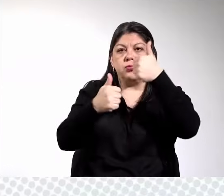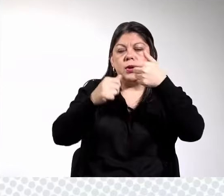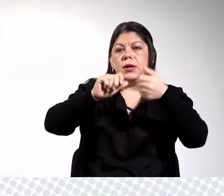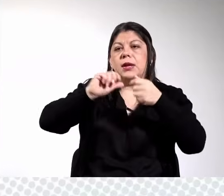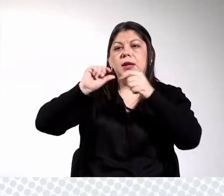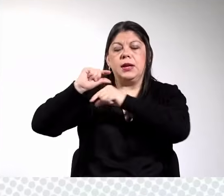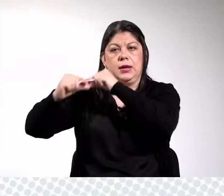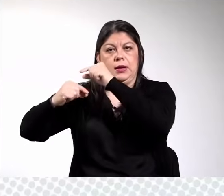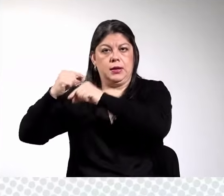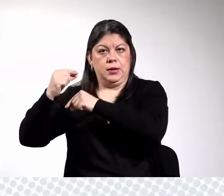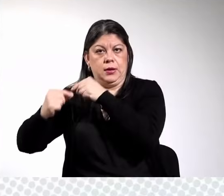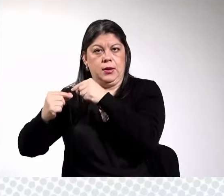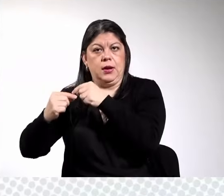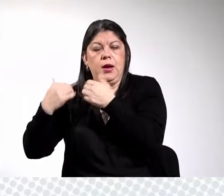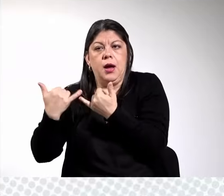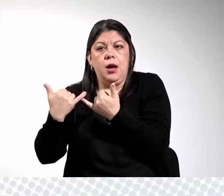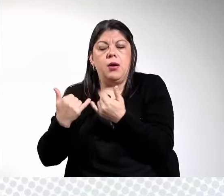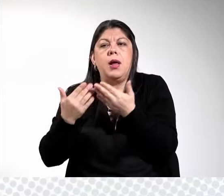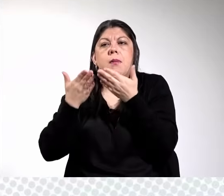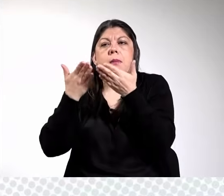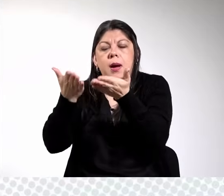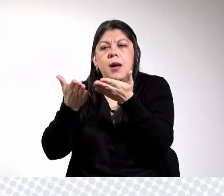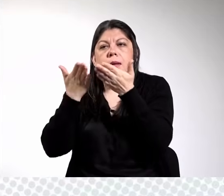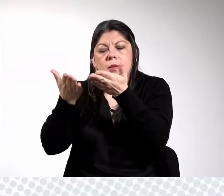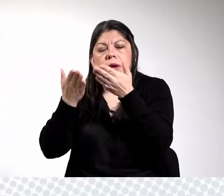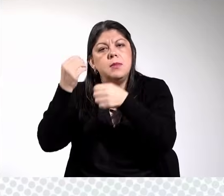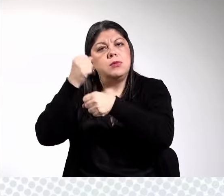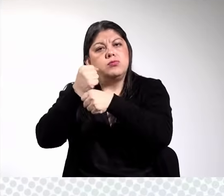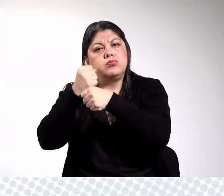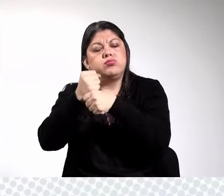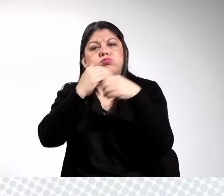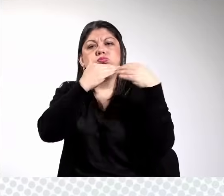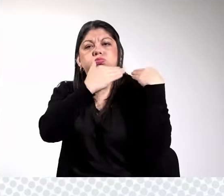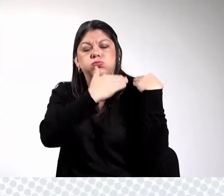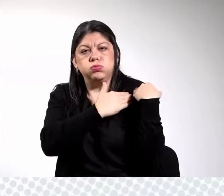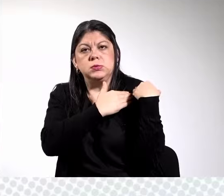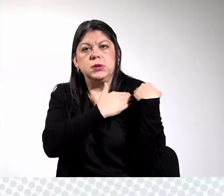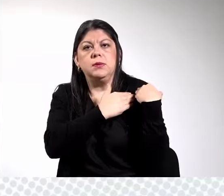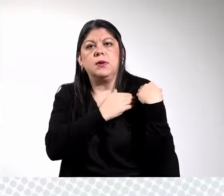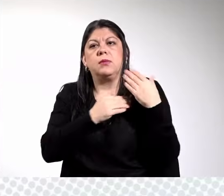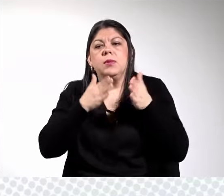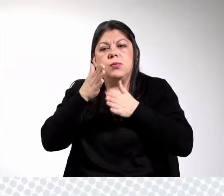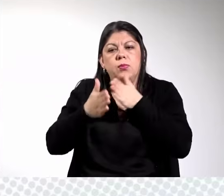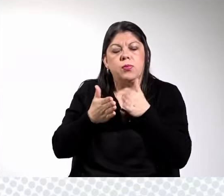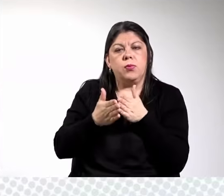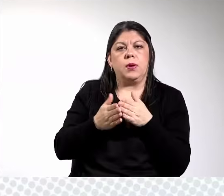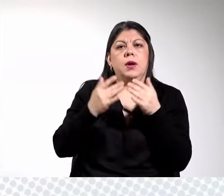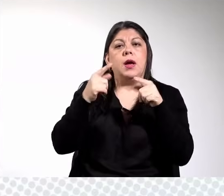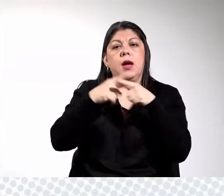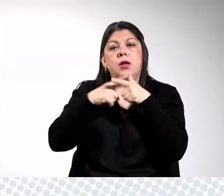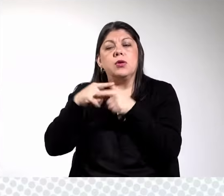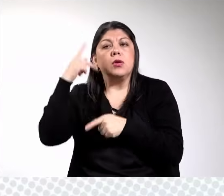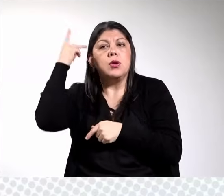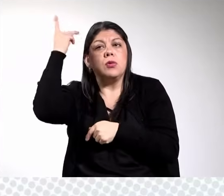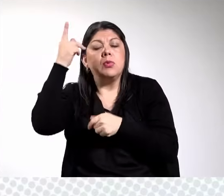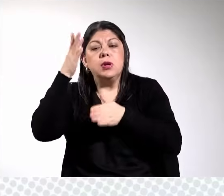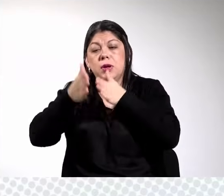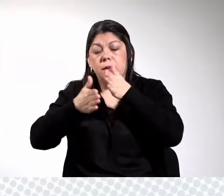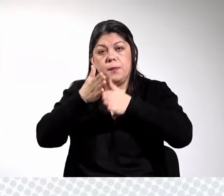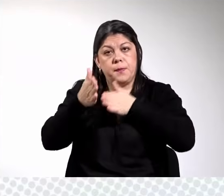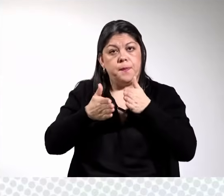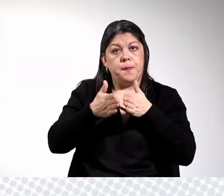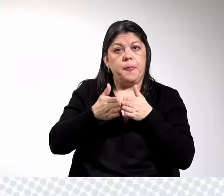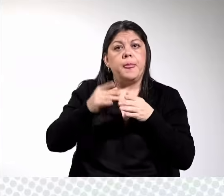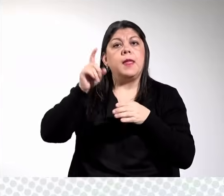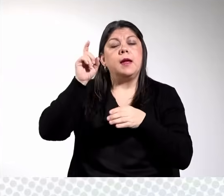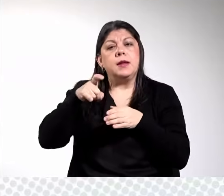vez se les carga más a las mujeres también el cuidado. Entonces, todo lo que va a ser la política de los cuidados, que